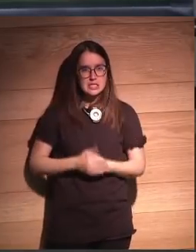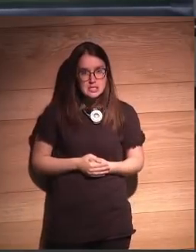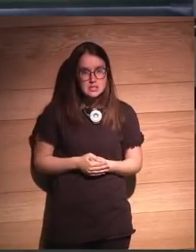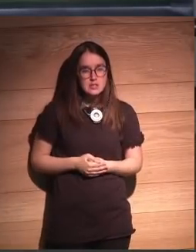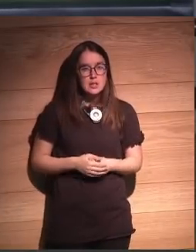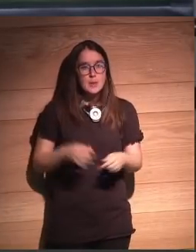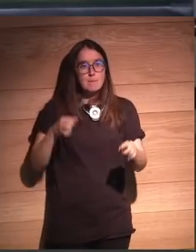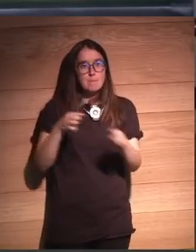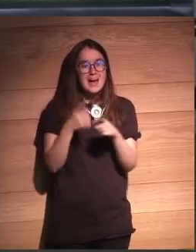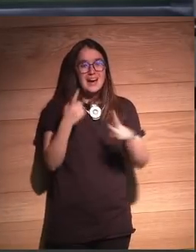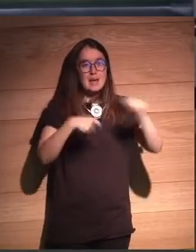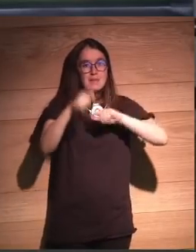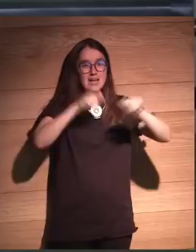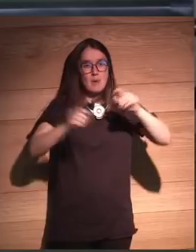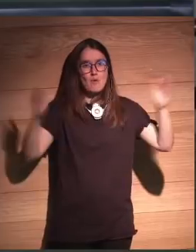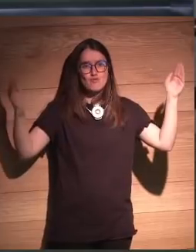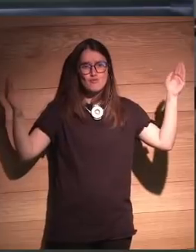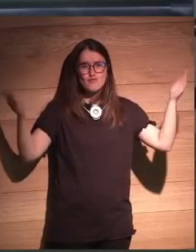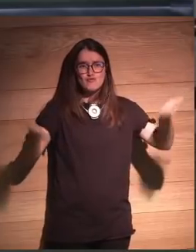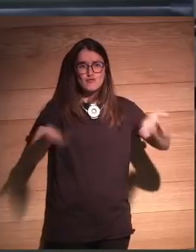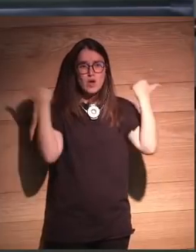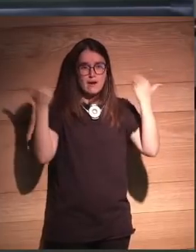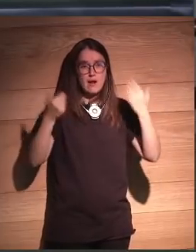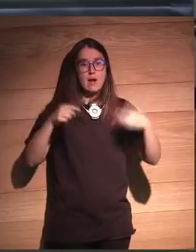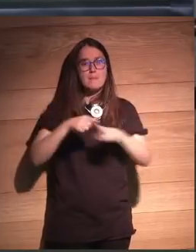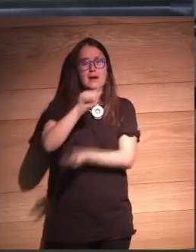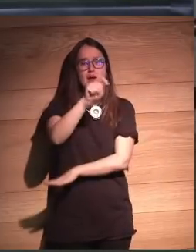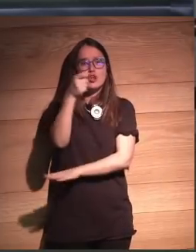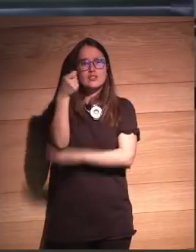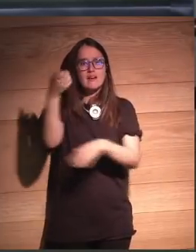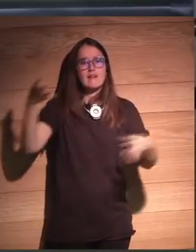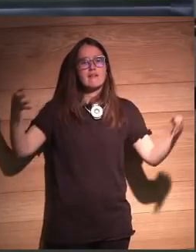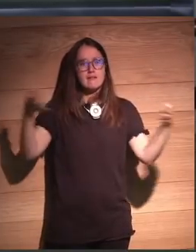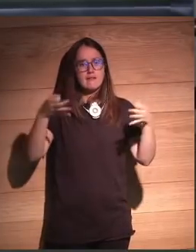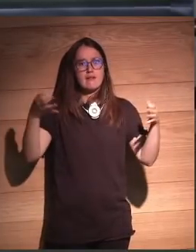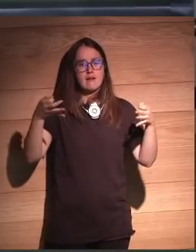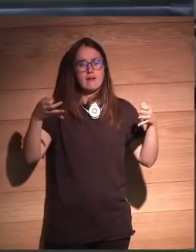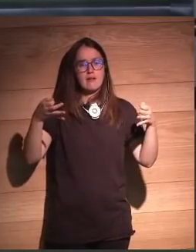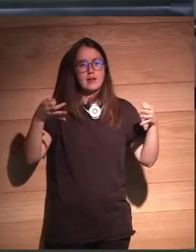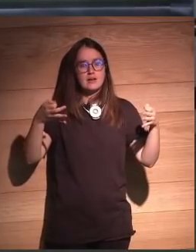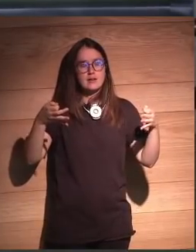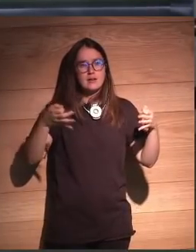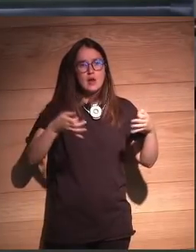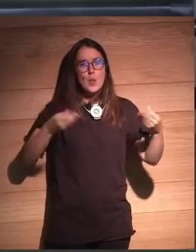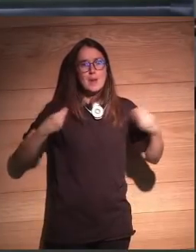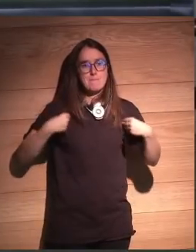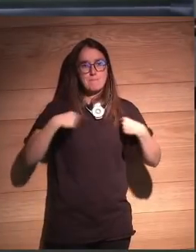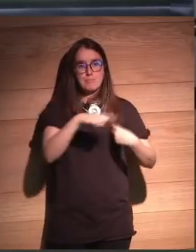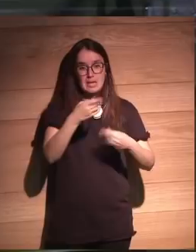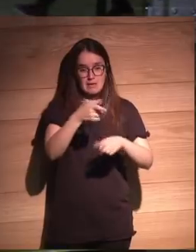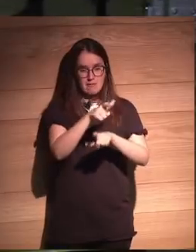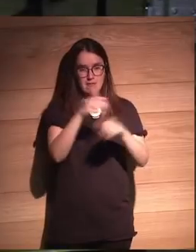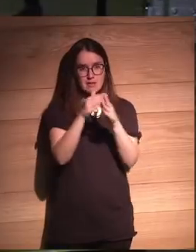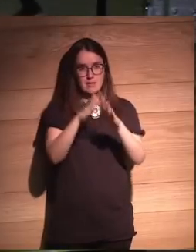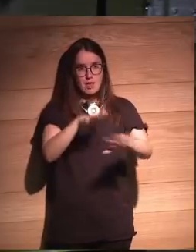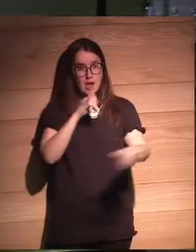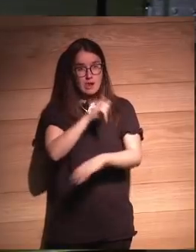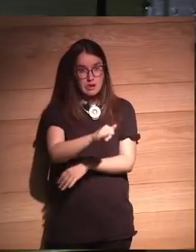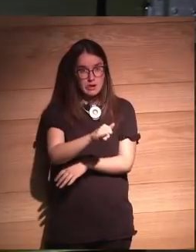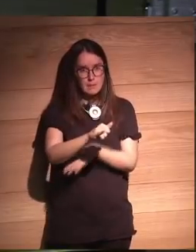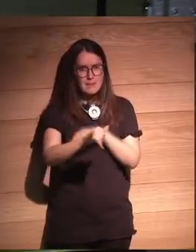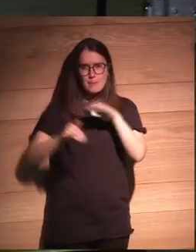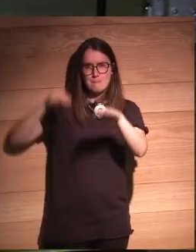para desmercantilizarlo, para conseguir ultrapasar la alienación residencial que muchos hogares tienen en la